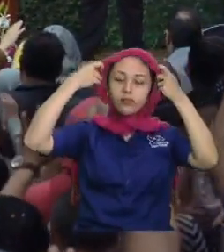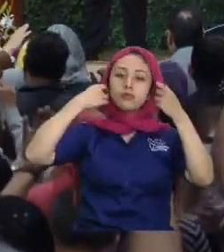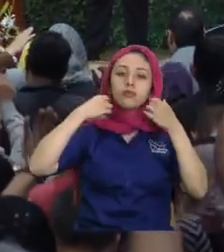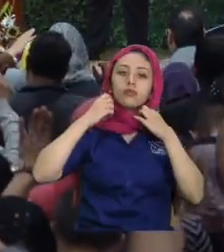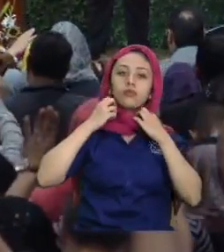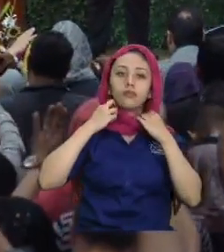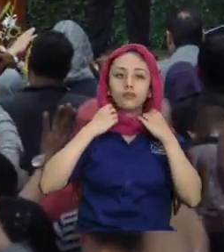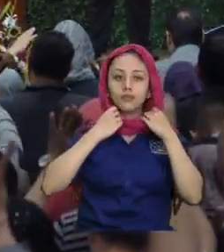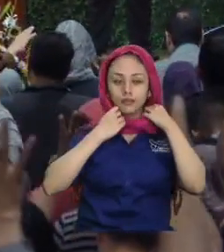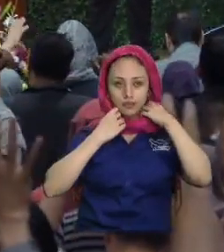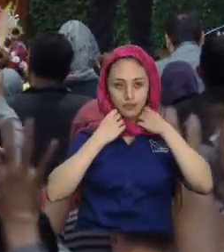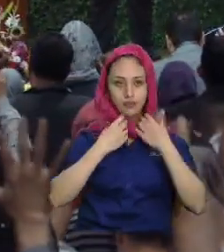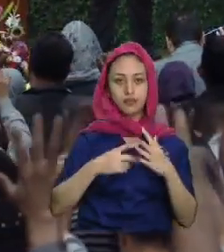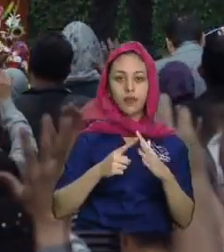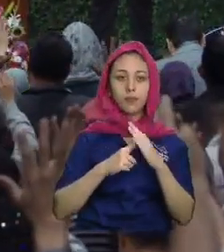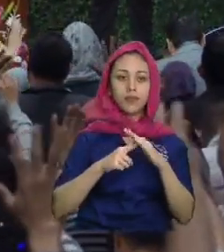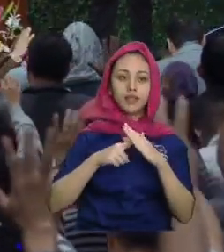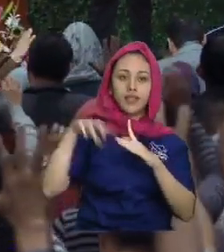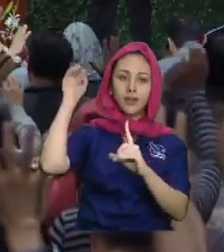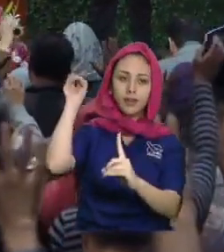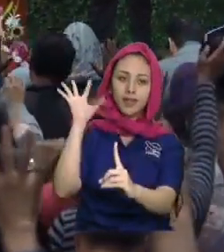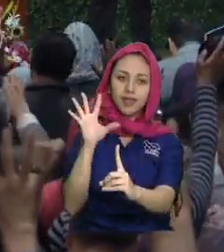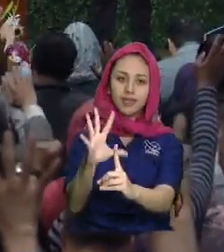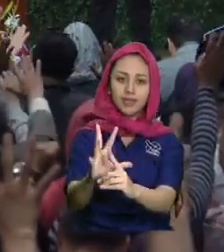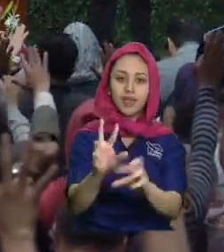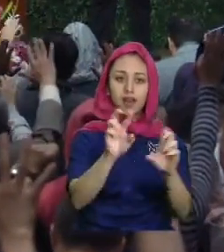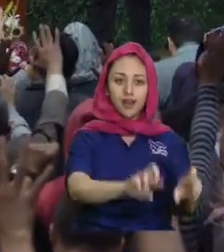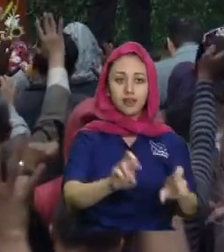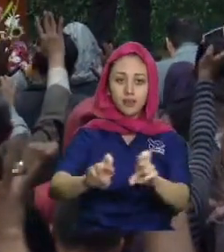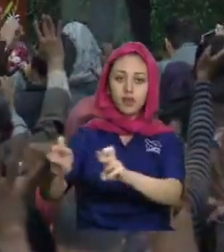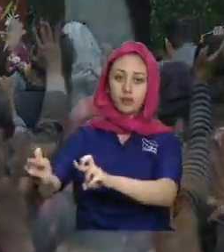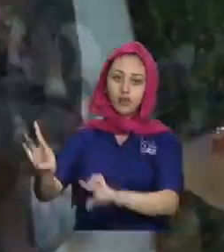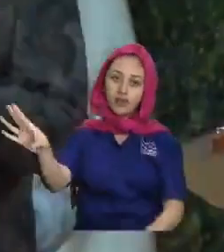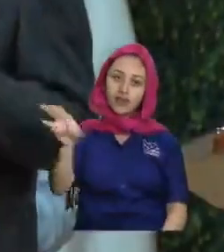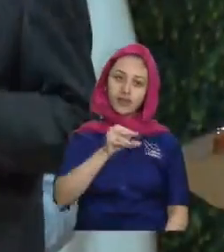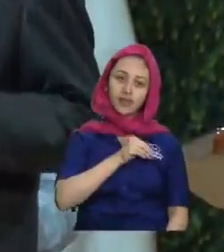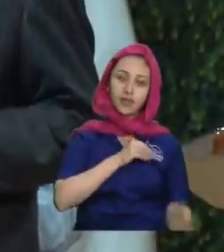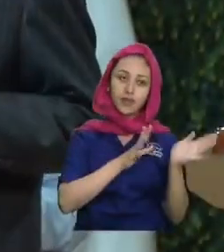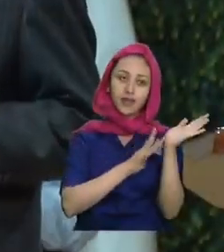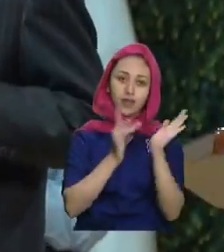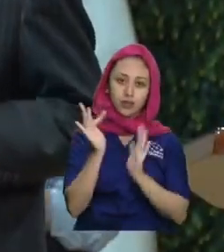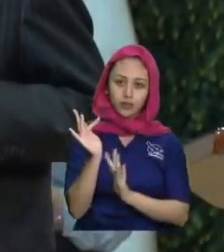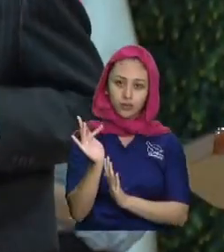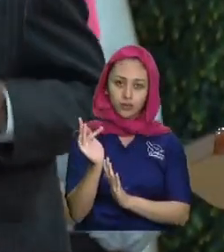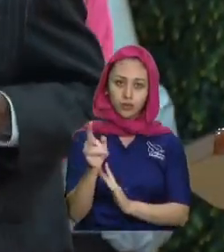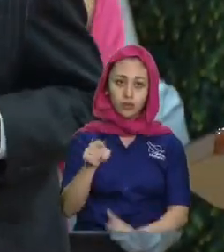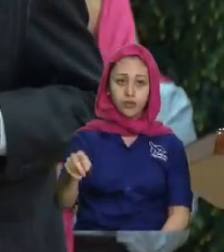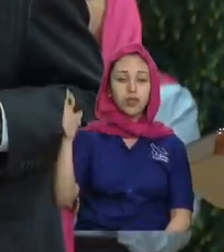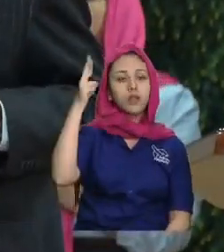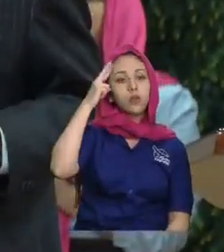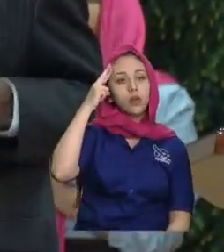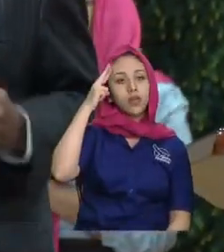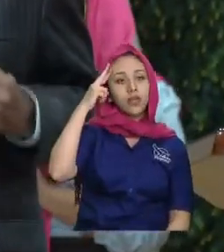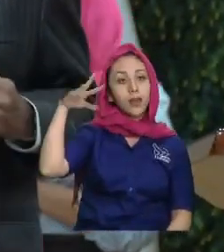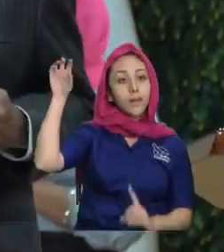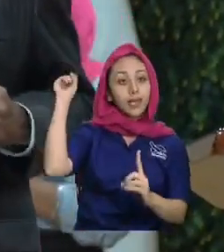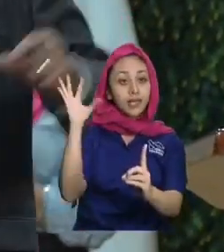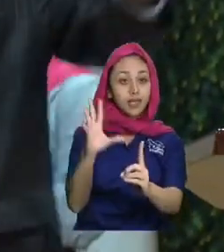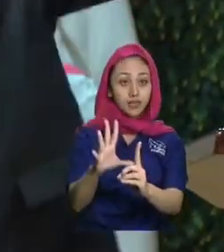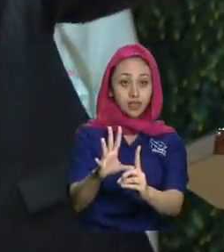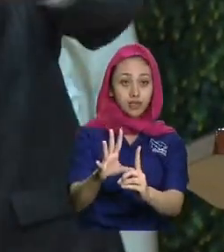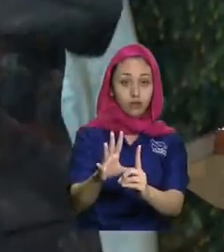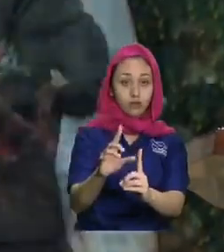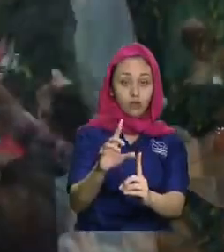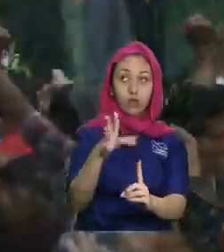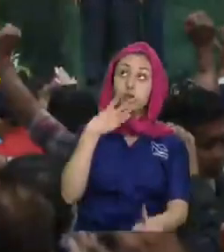Así como bendijo a su familia, empiece a bendecir a estas personas también. En amor, recuérdese, bendiciendo, te